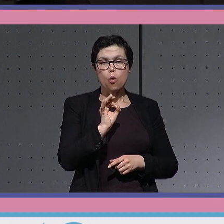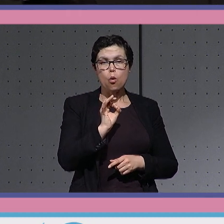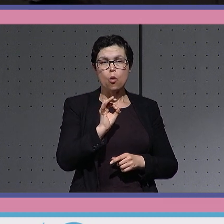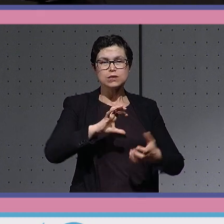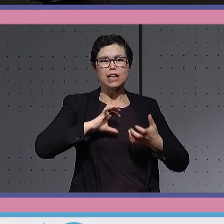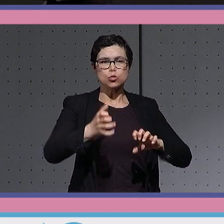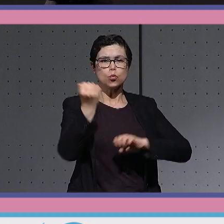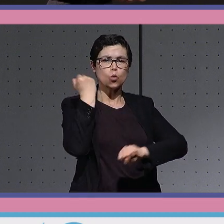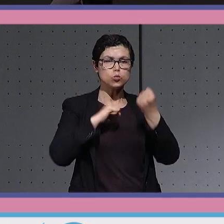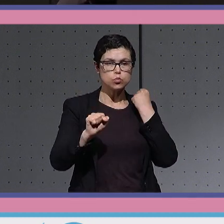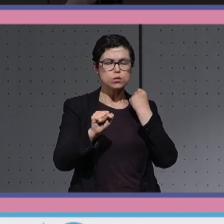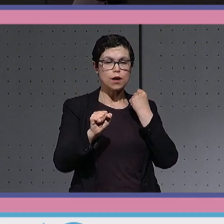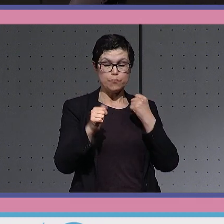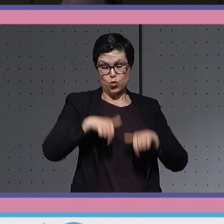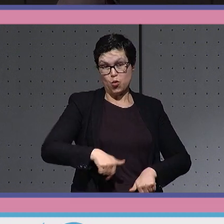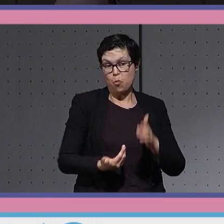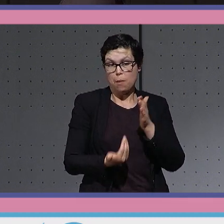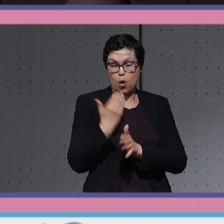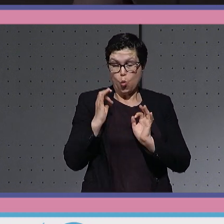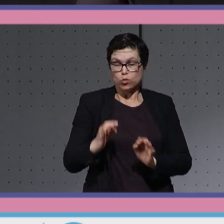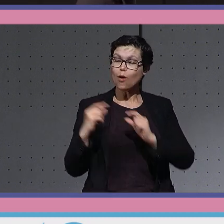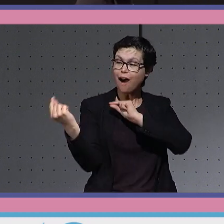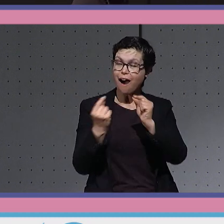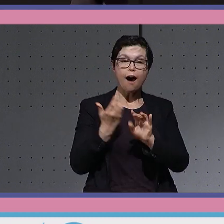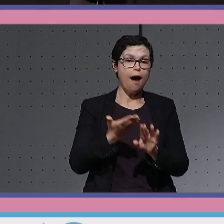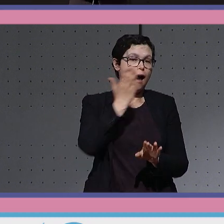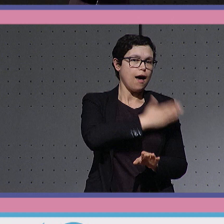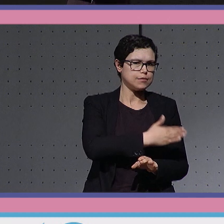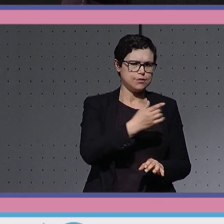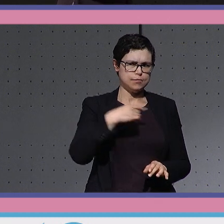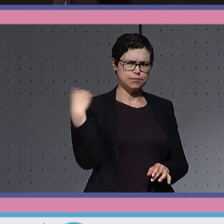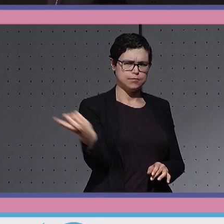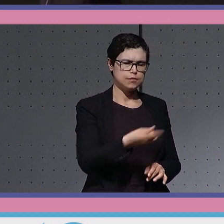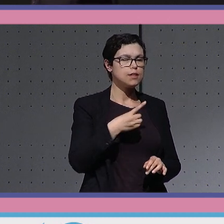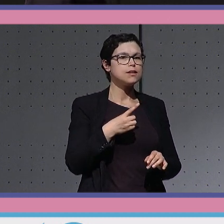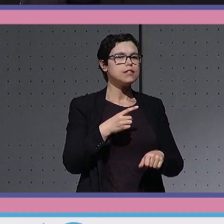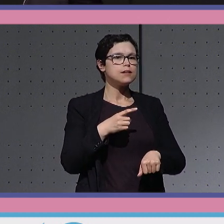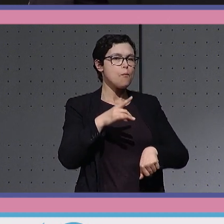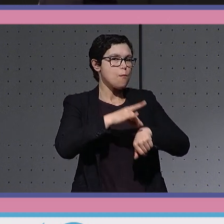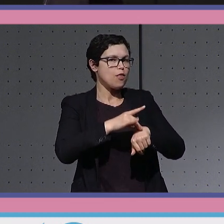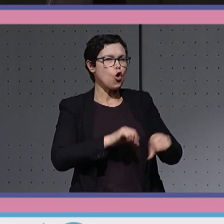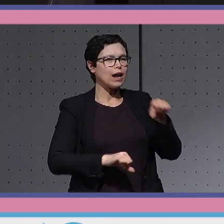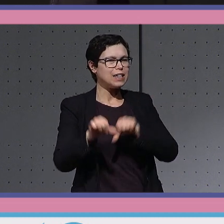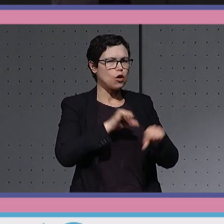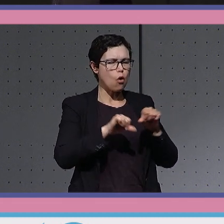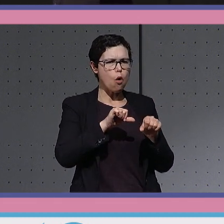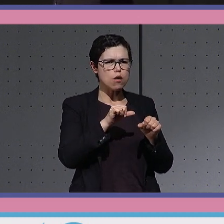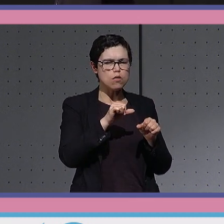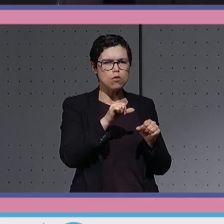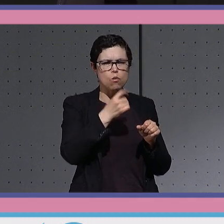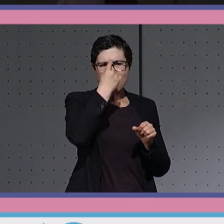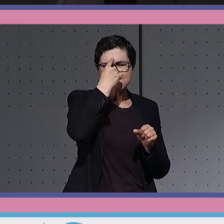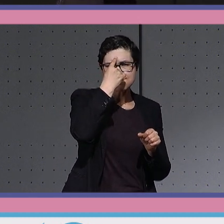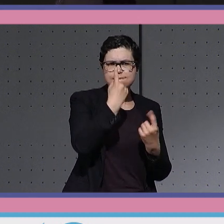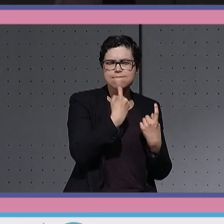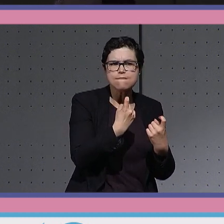esta mañana charlando también antes de la mesa, es una preocupación que tenemos todos los clínicos. A nivel de conducta tenemos algunas